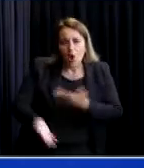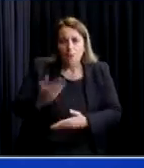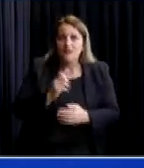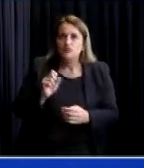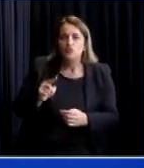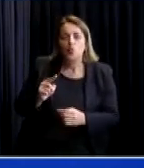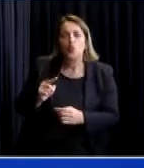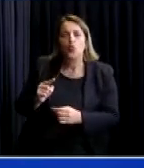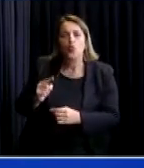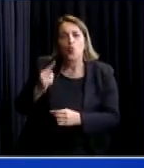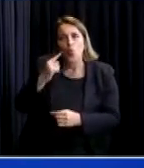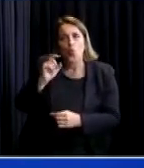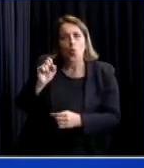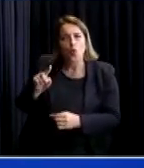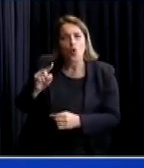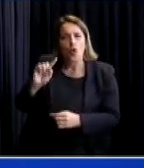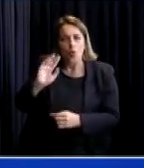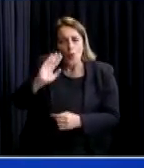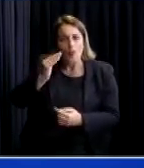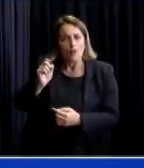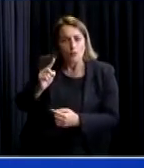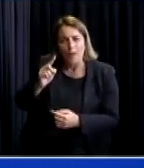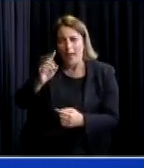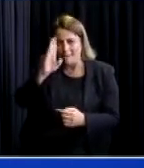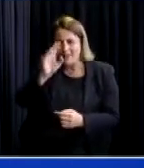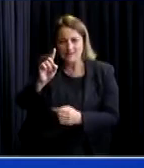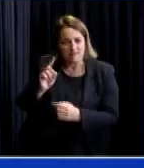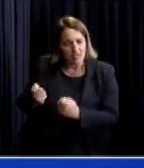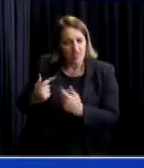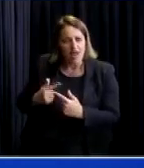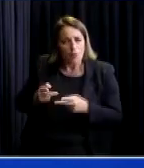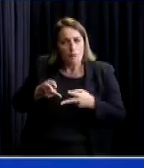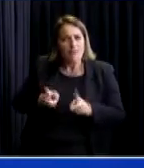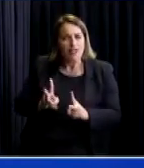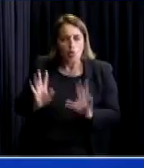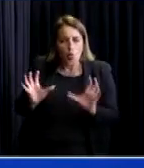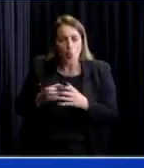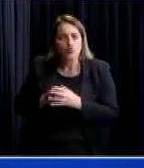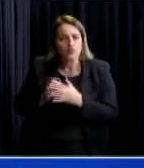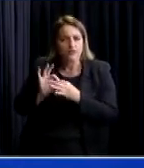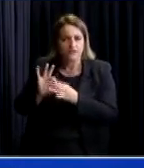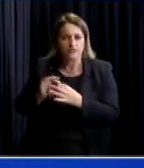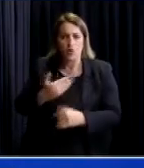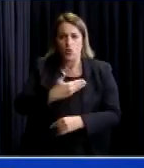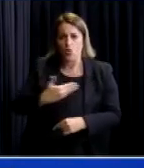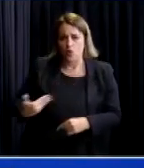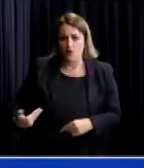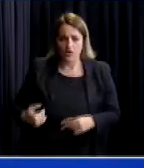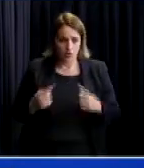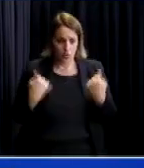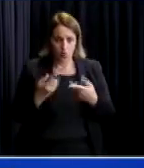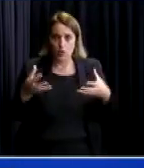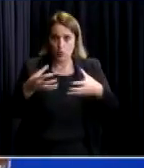conocimiento que va a haber una trazabilidad que va a un estudio que va a haber un método este equipo